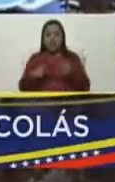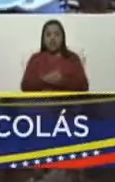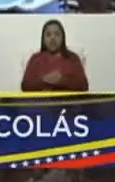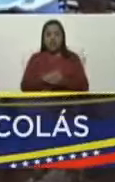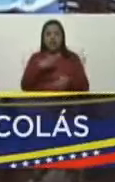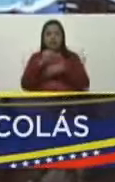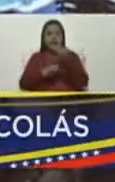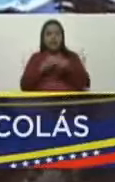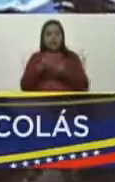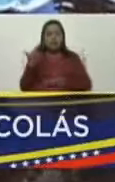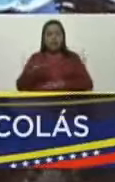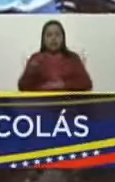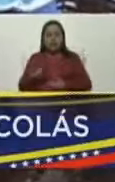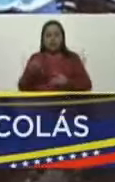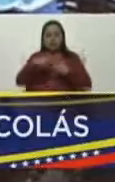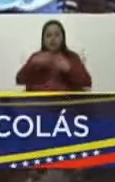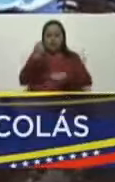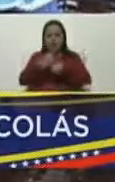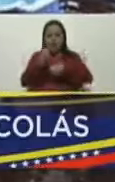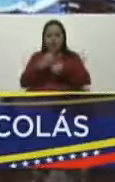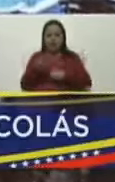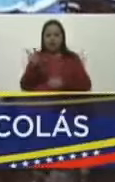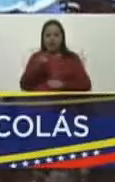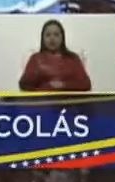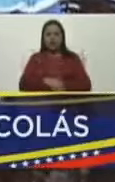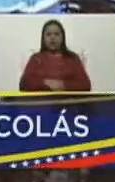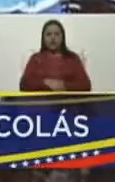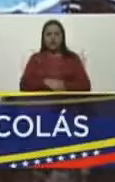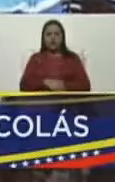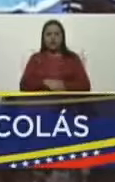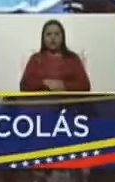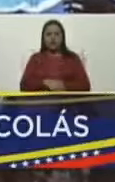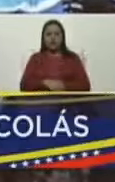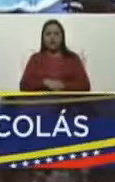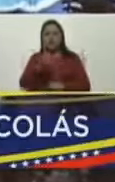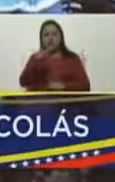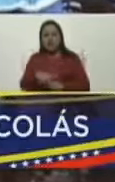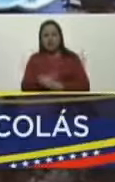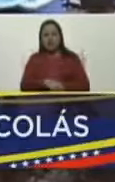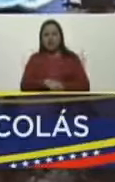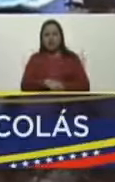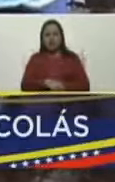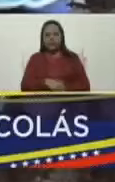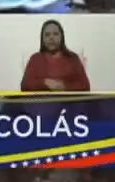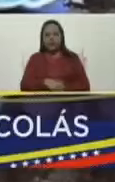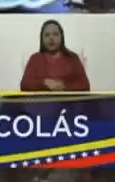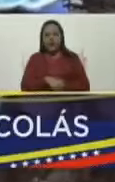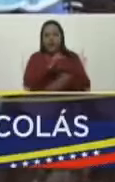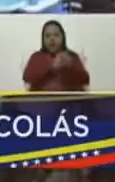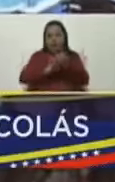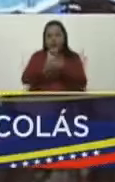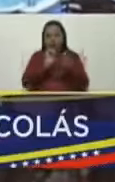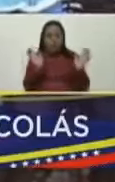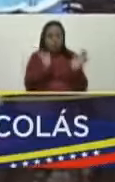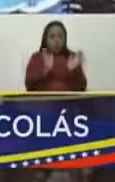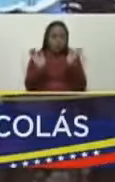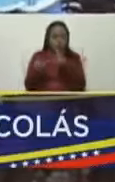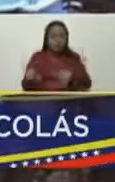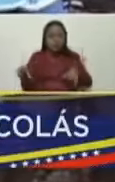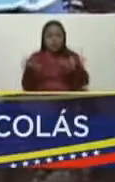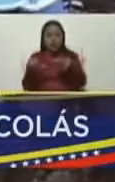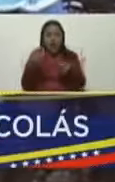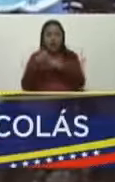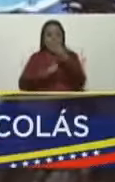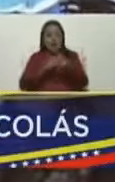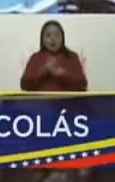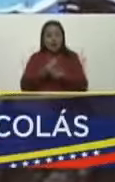un actor importante también en el área laboral en Venezuela. Tenemos también una red de microautolavados con la intención de